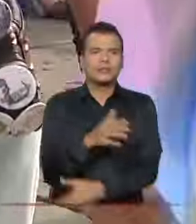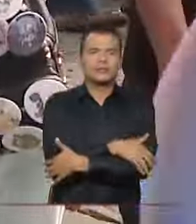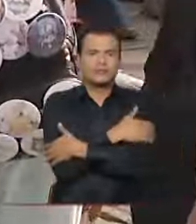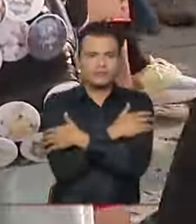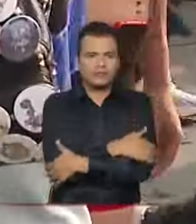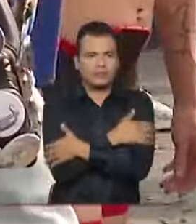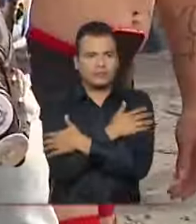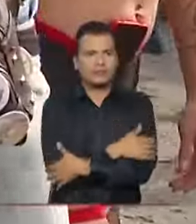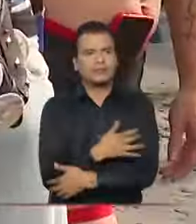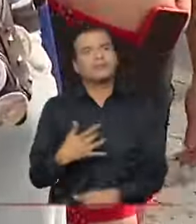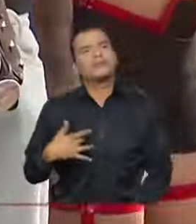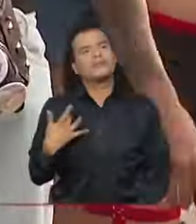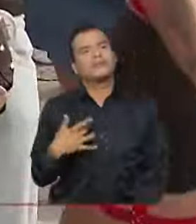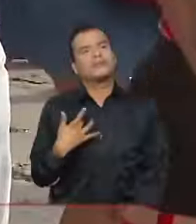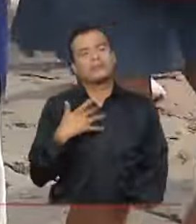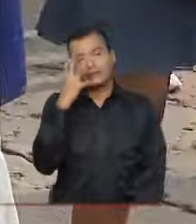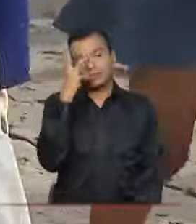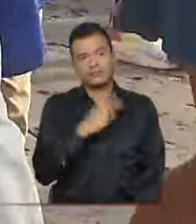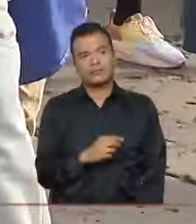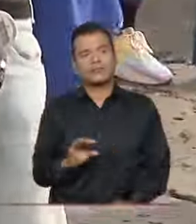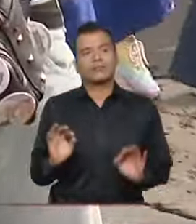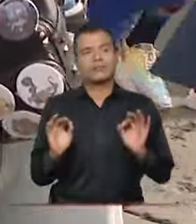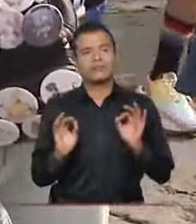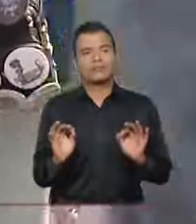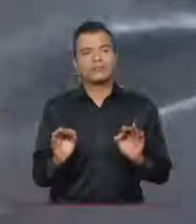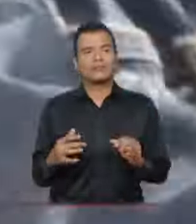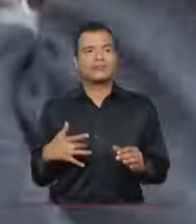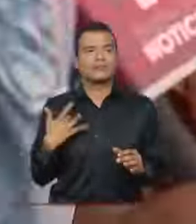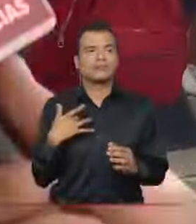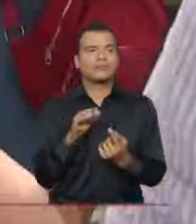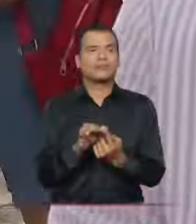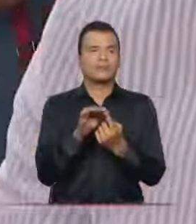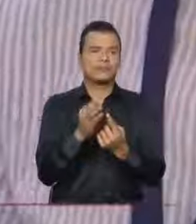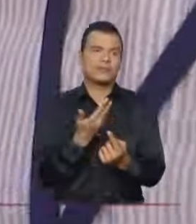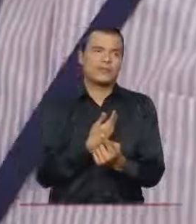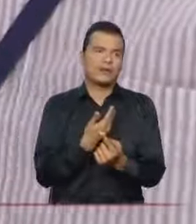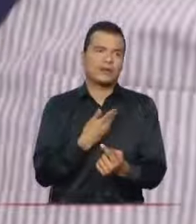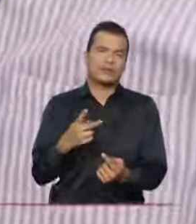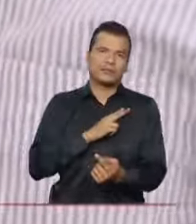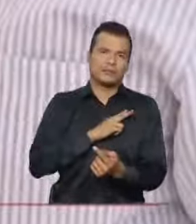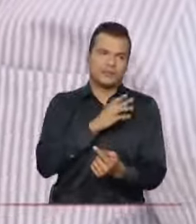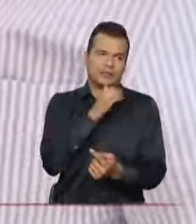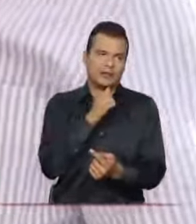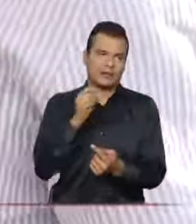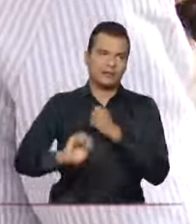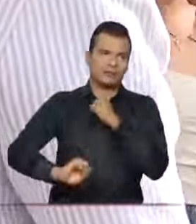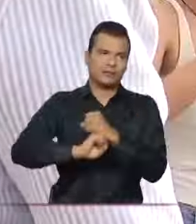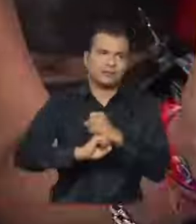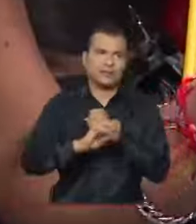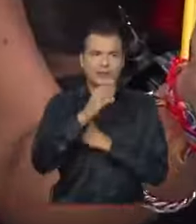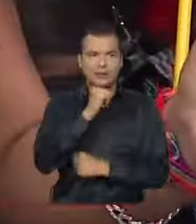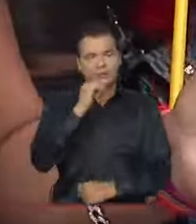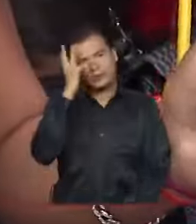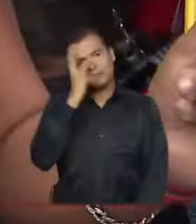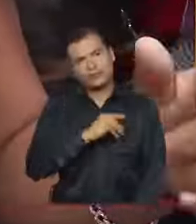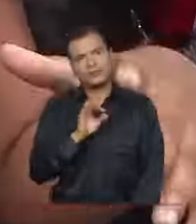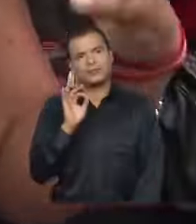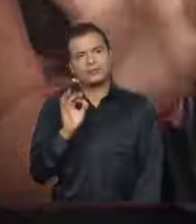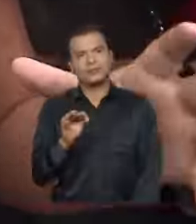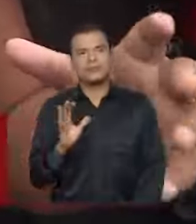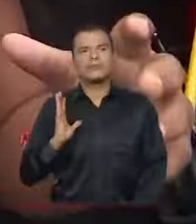mamá? Se siente muy lindo, la verdad, pues es una experiencia muy única porque mi mamá pues no lo puedo recibir porque casi no me atolla, pero es muy lindo.